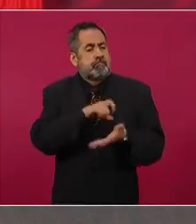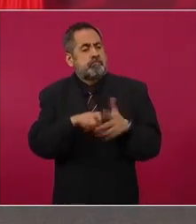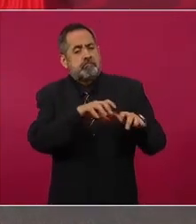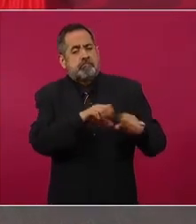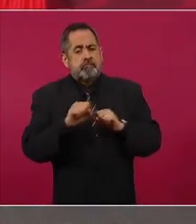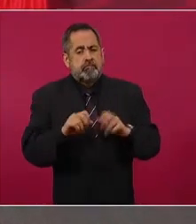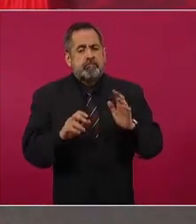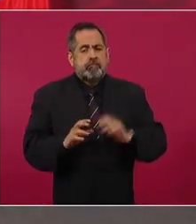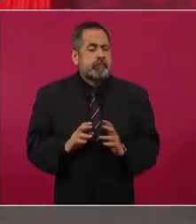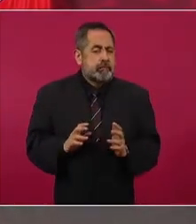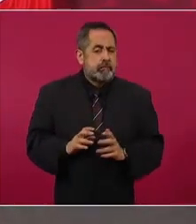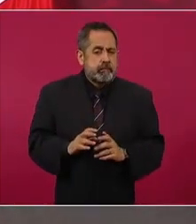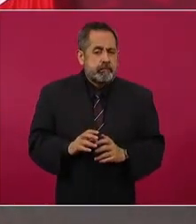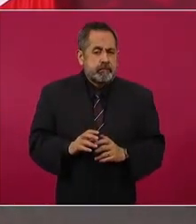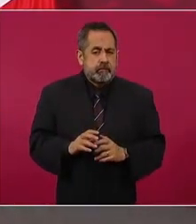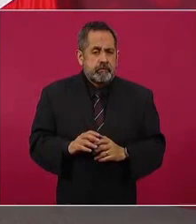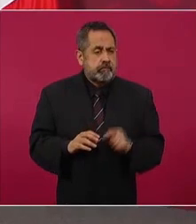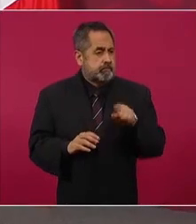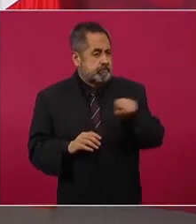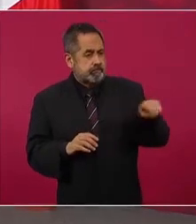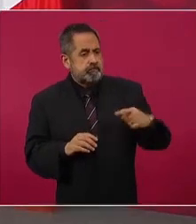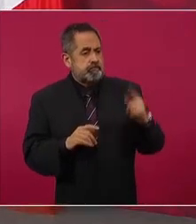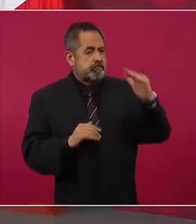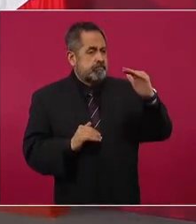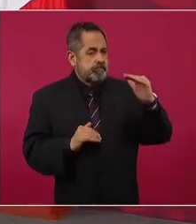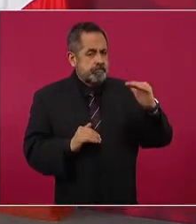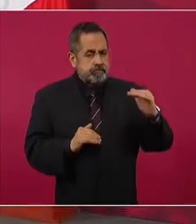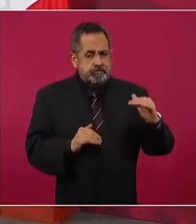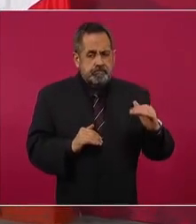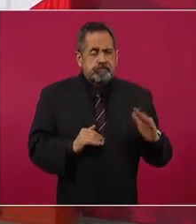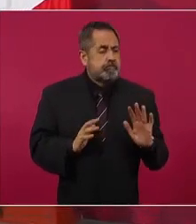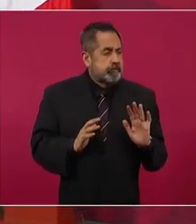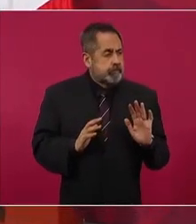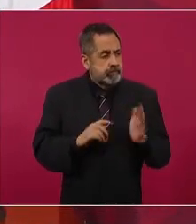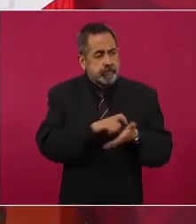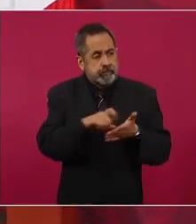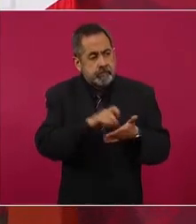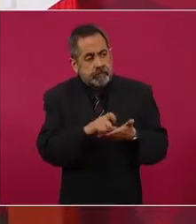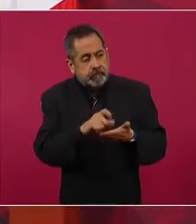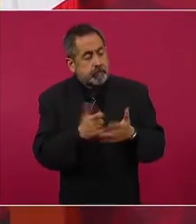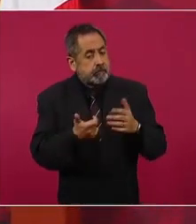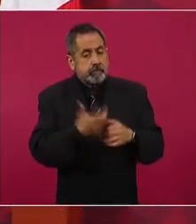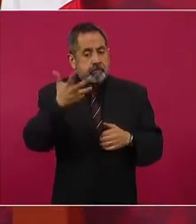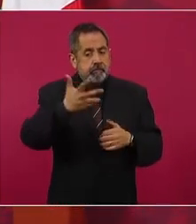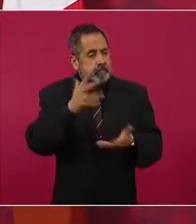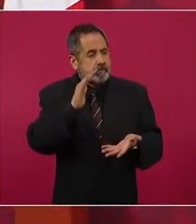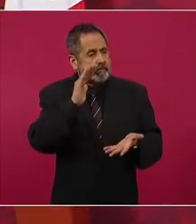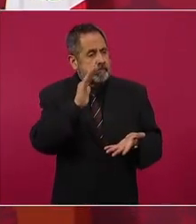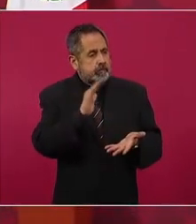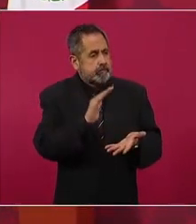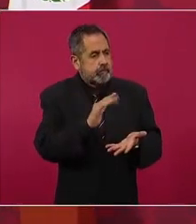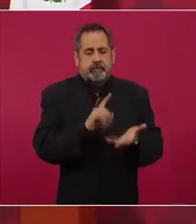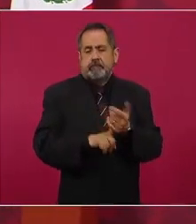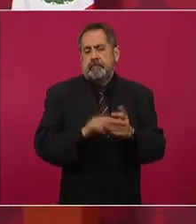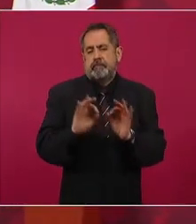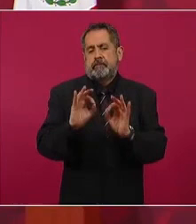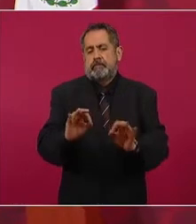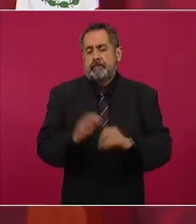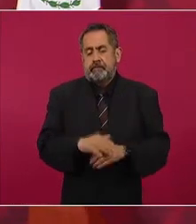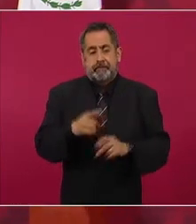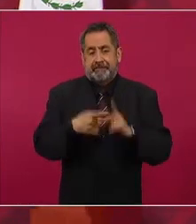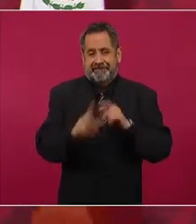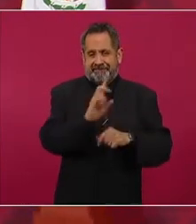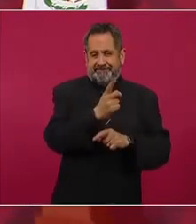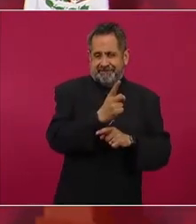o se le ha ido ganando ha venido disminuyendo la inflación del país sobre todo inicio en los primeros días de diciembre